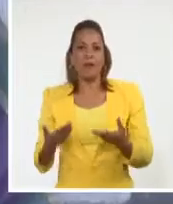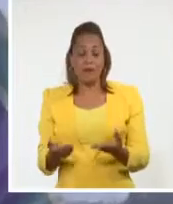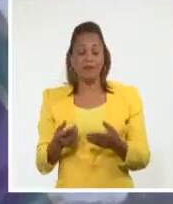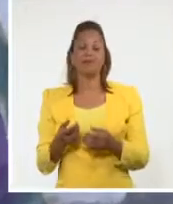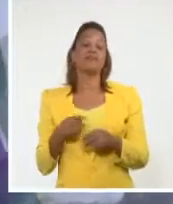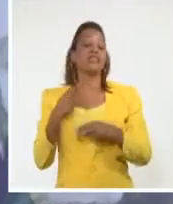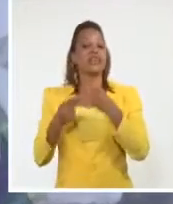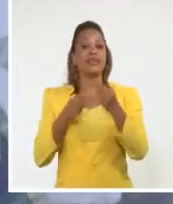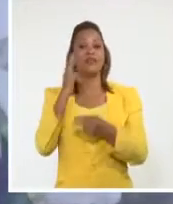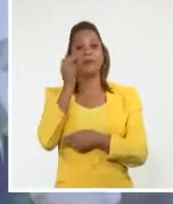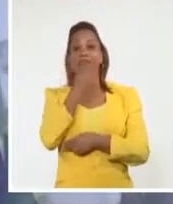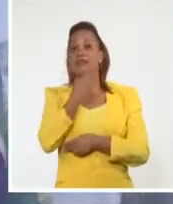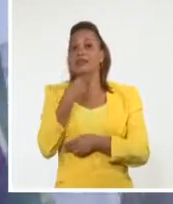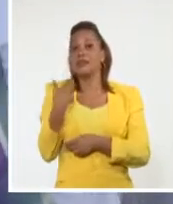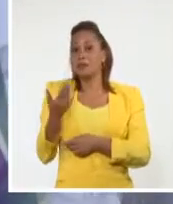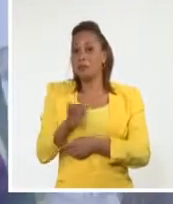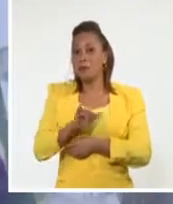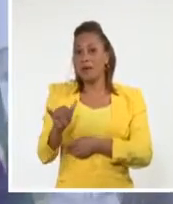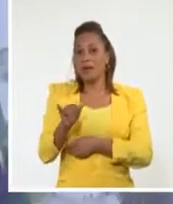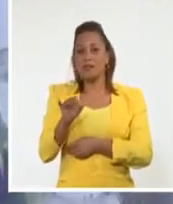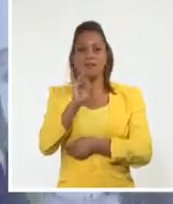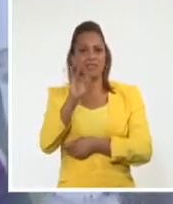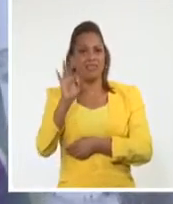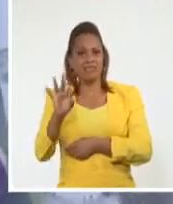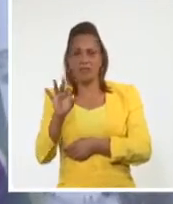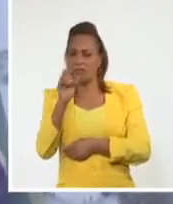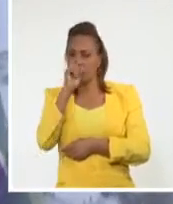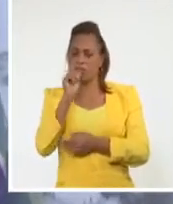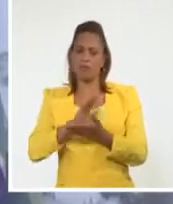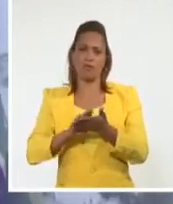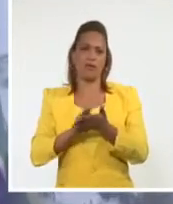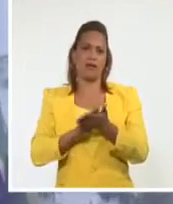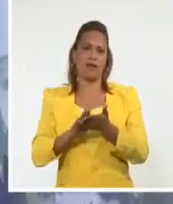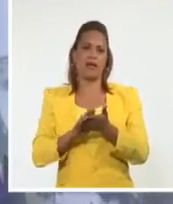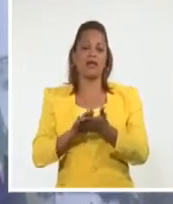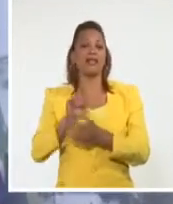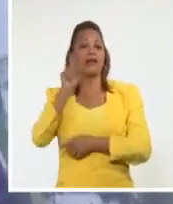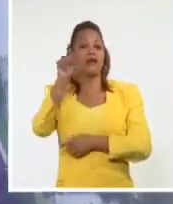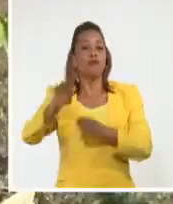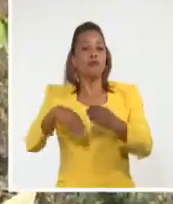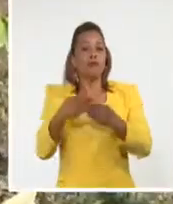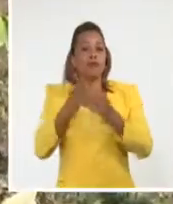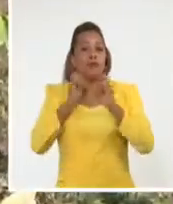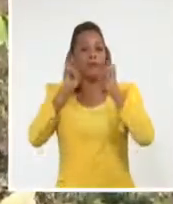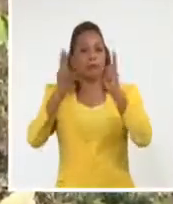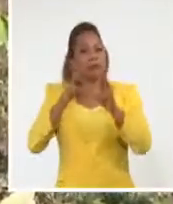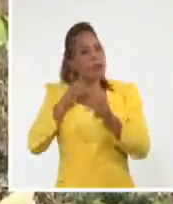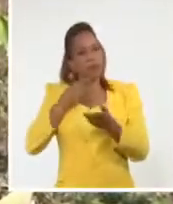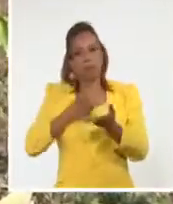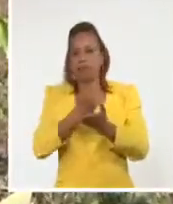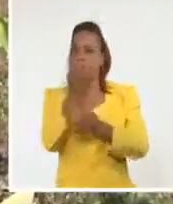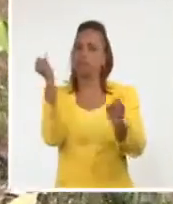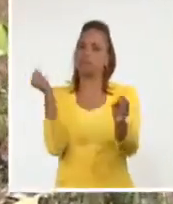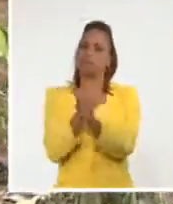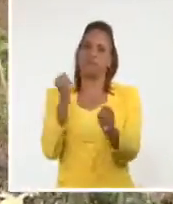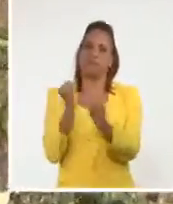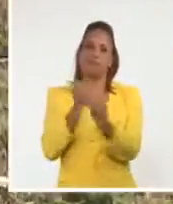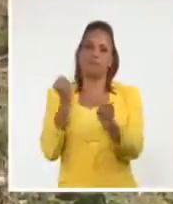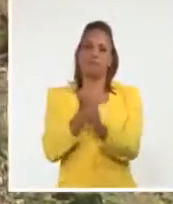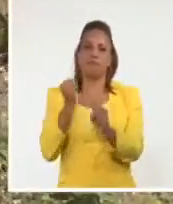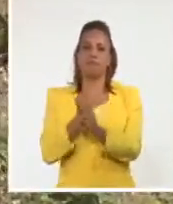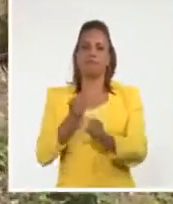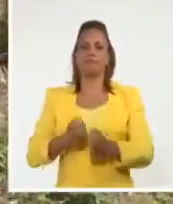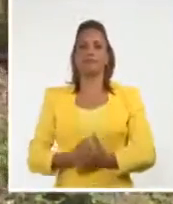años? Yo con 78 no he podido hacer casi nada. Por lo tanto, hasta el último día de mi vida voy a estar en el sector. Mezcla de